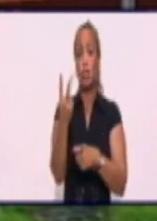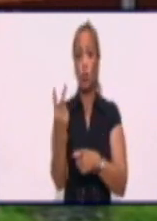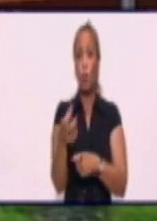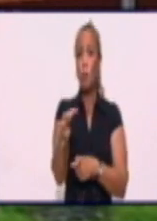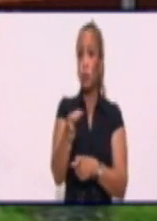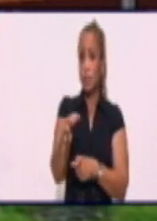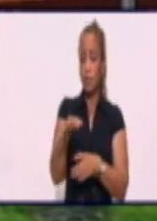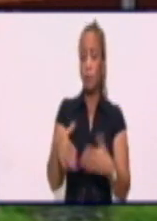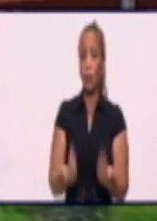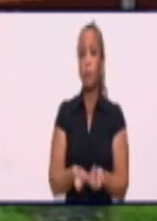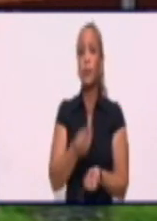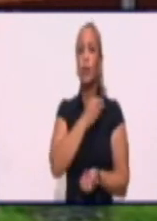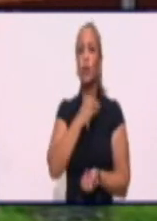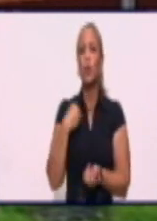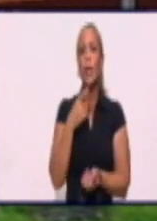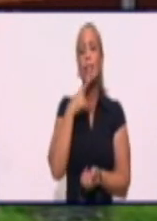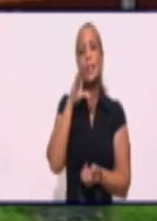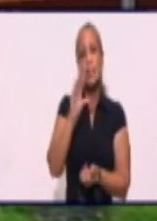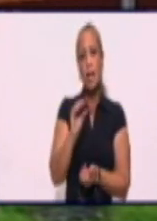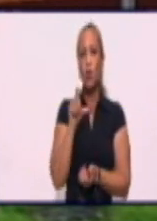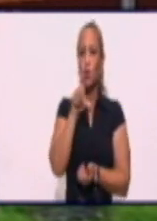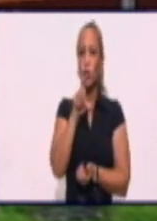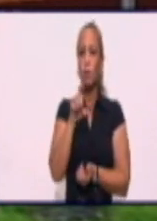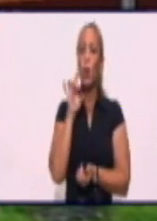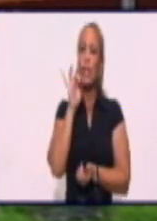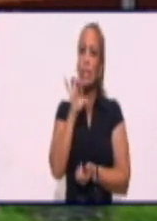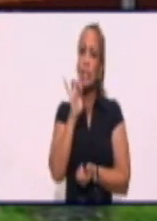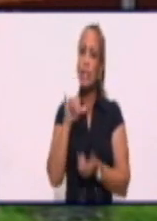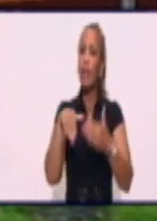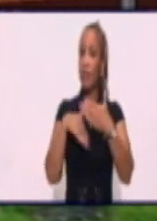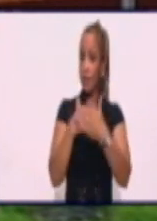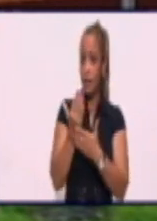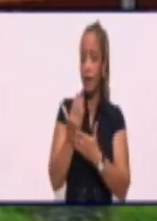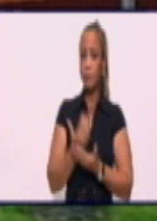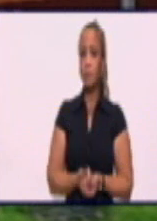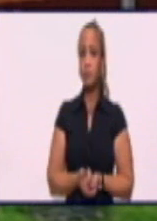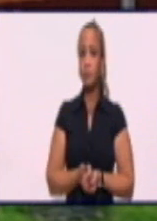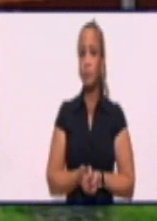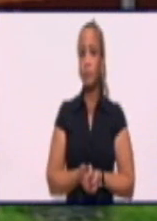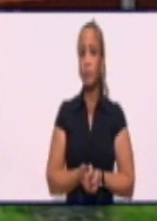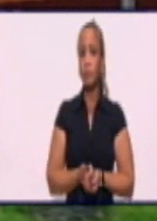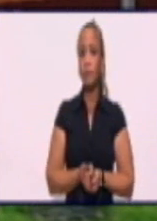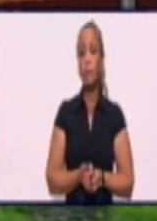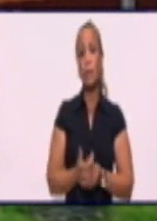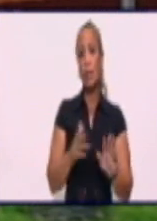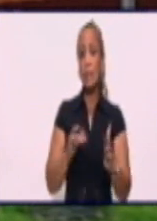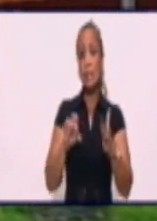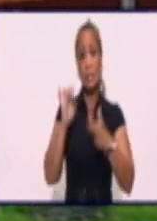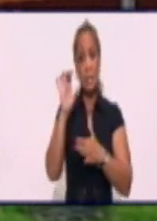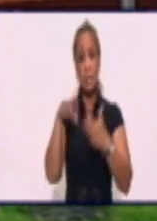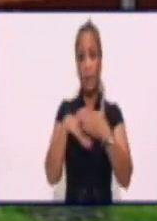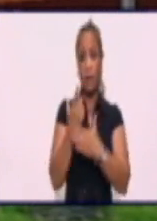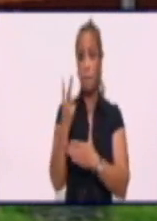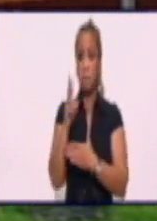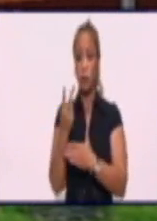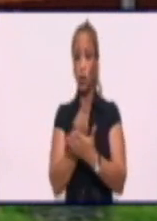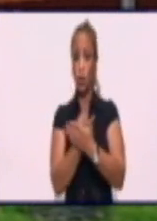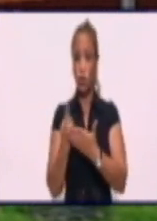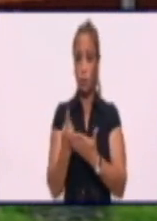doctora aclaraba que en los últimos 15 días, 15 días, 2 semanas, Granma ha